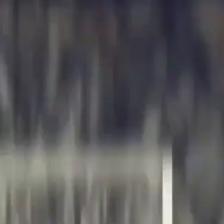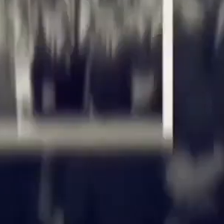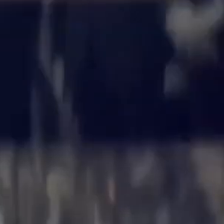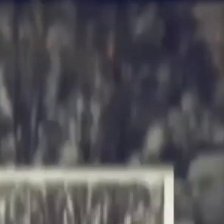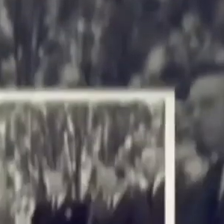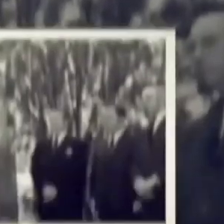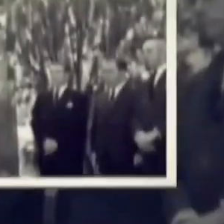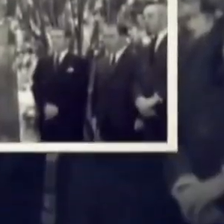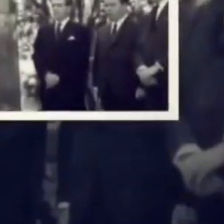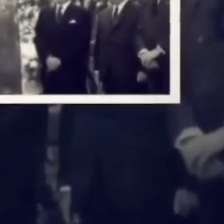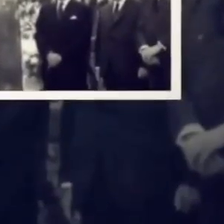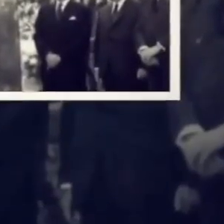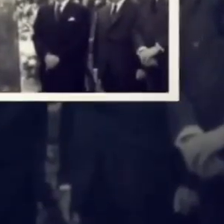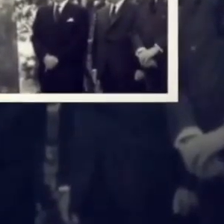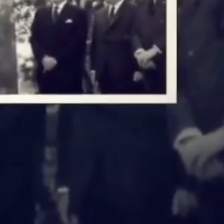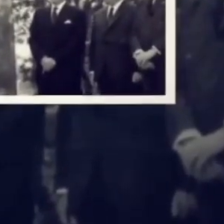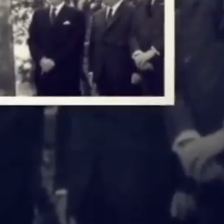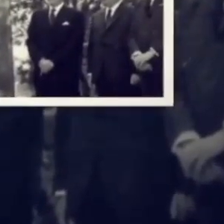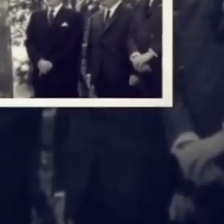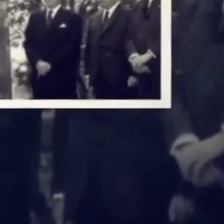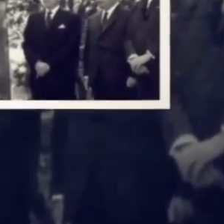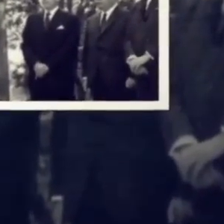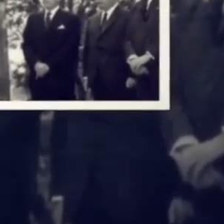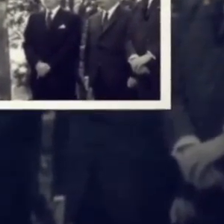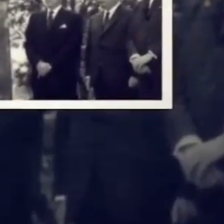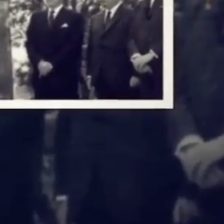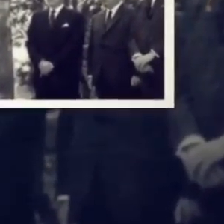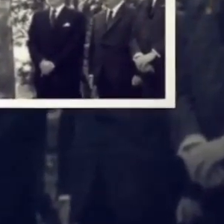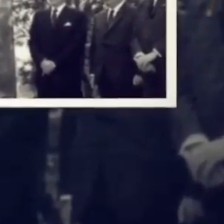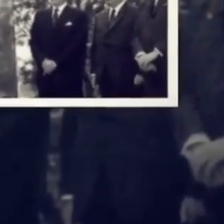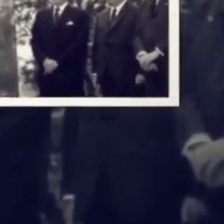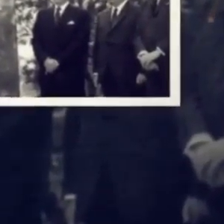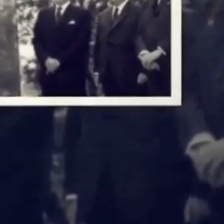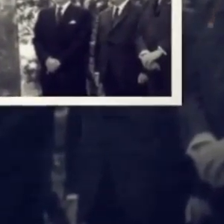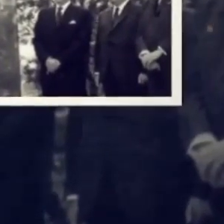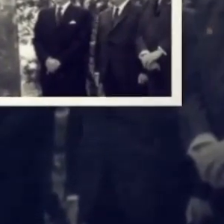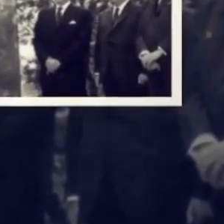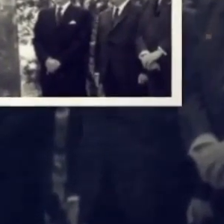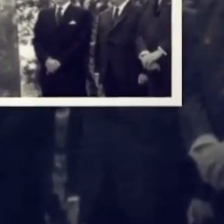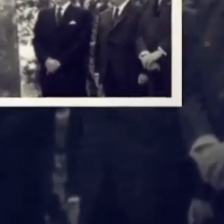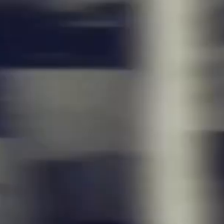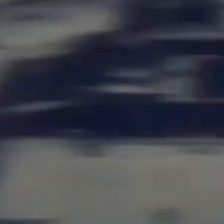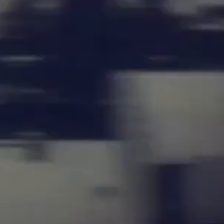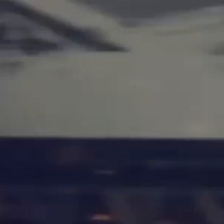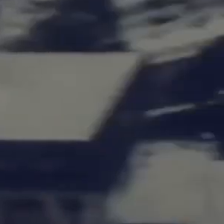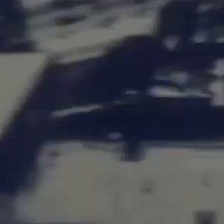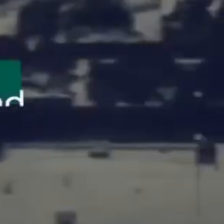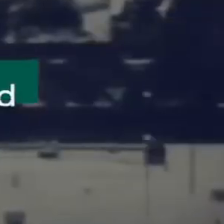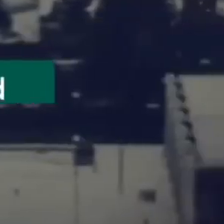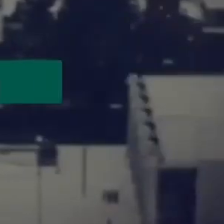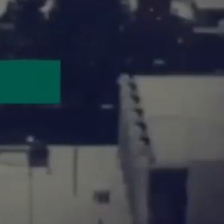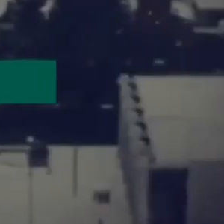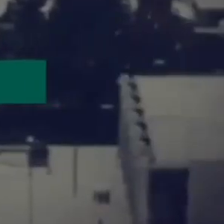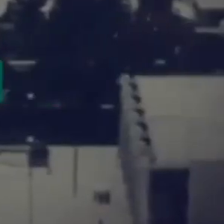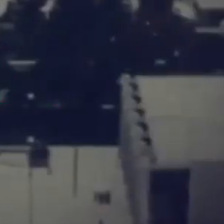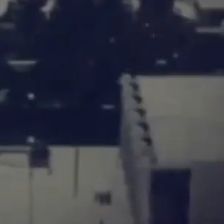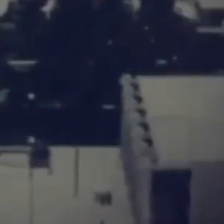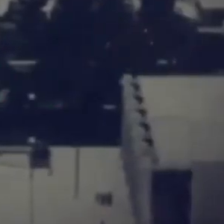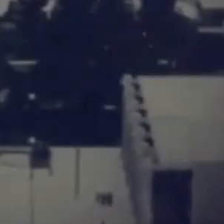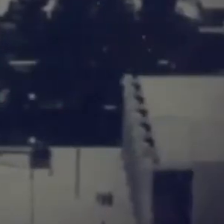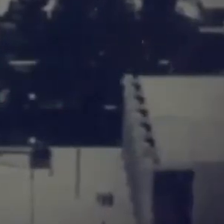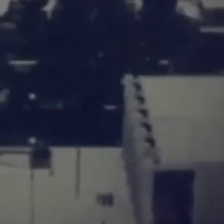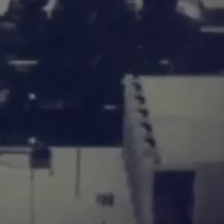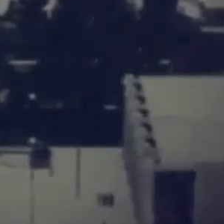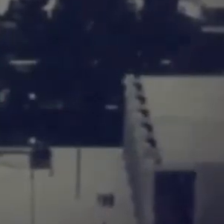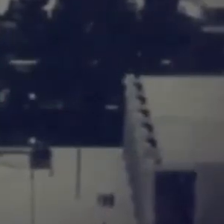antiguo Hospital de Oncología. Federico Cantú talla y modela en bronce y mármol el emblema del IMSS. Se inaugura la primera unidad del IMSS,